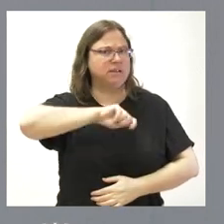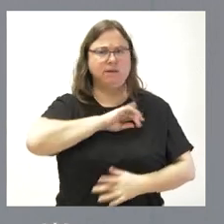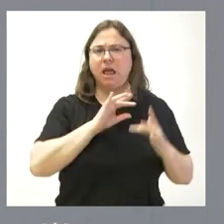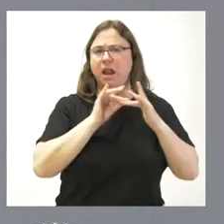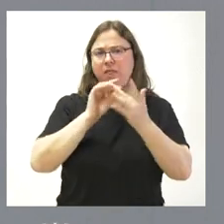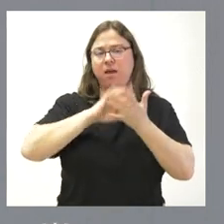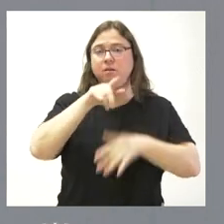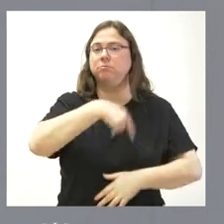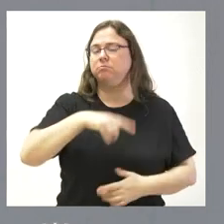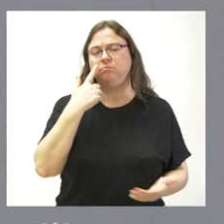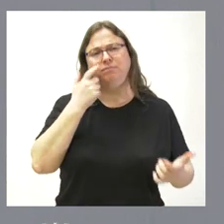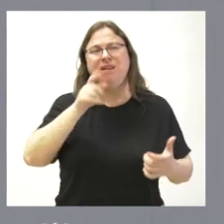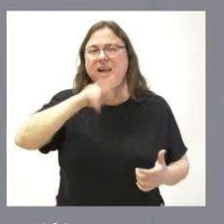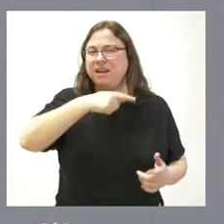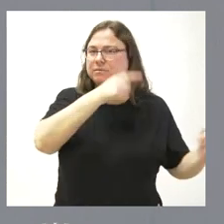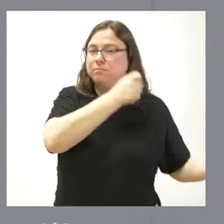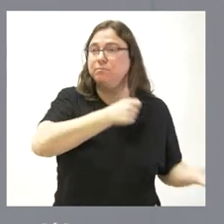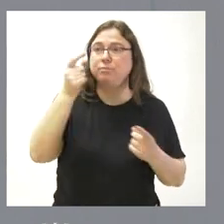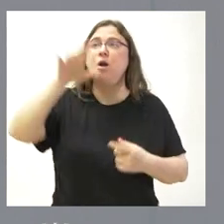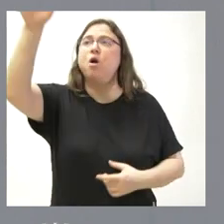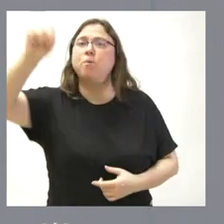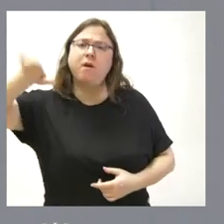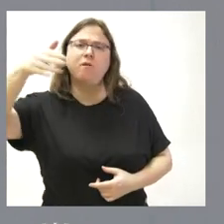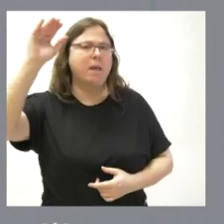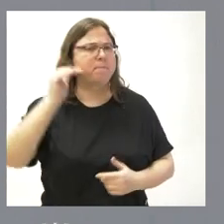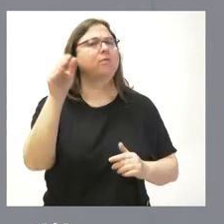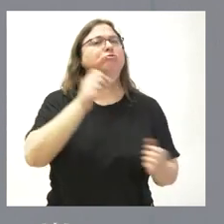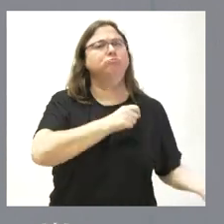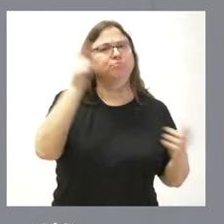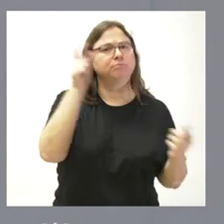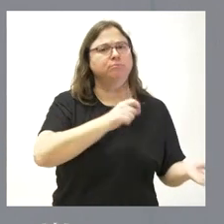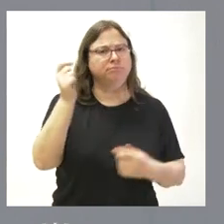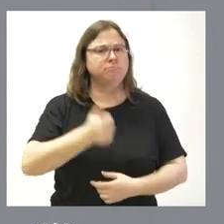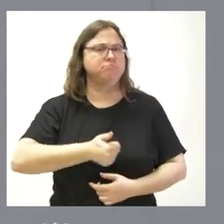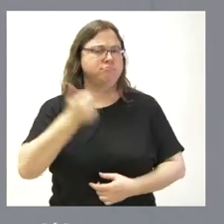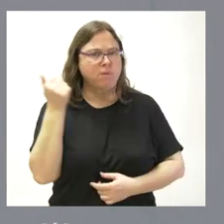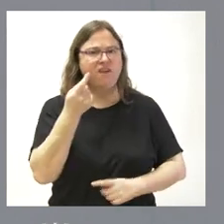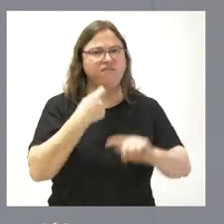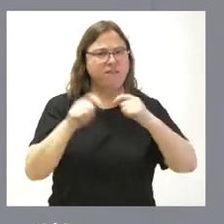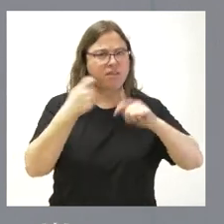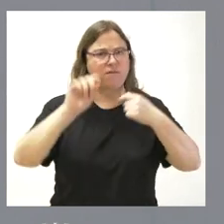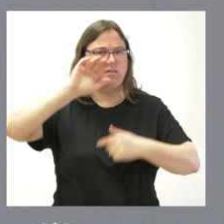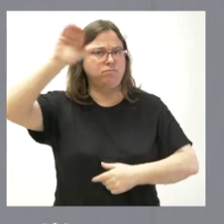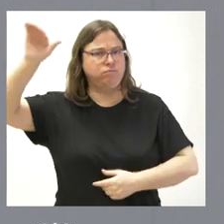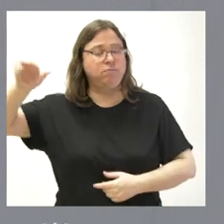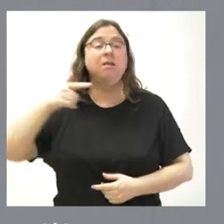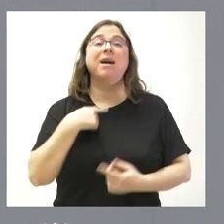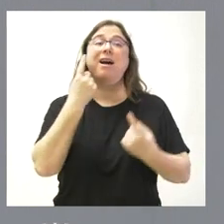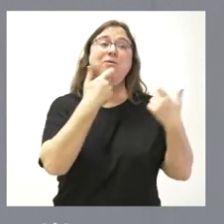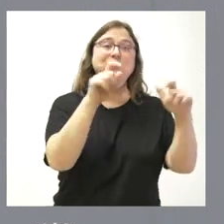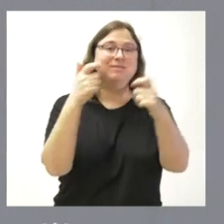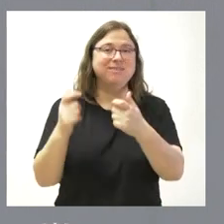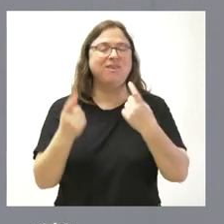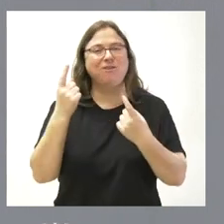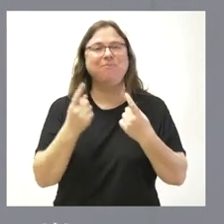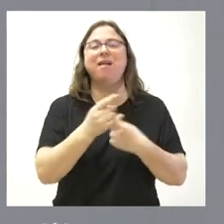comunidad claramente exportadora exportamos más de lo que importamos Pero es verdad que somos conscientes de que hay algunos sectores productivos con una elevada